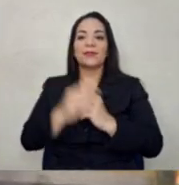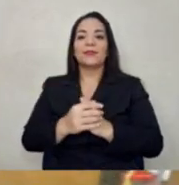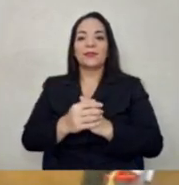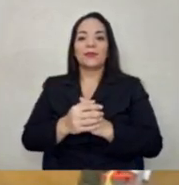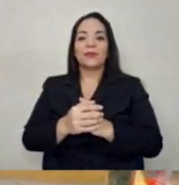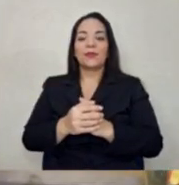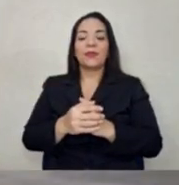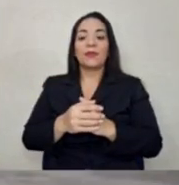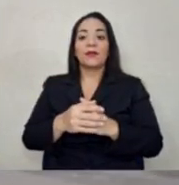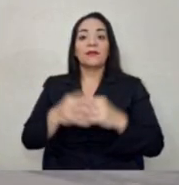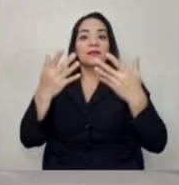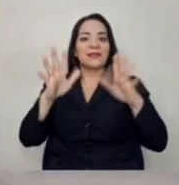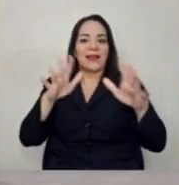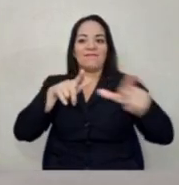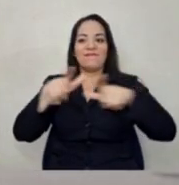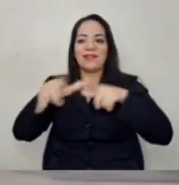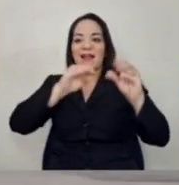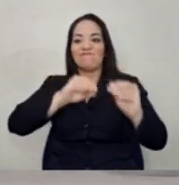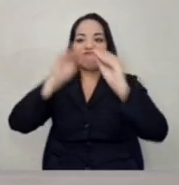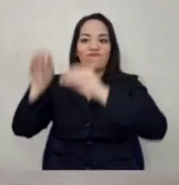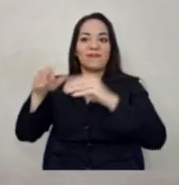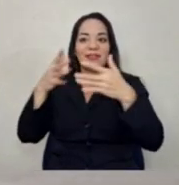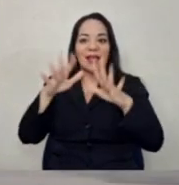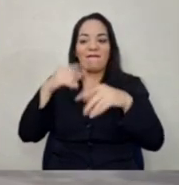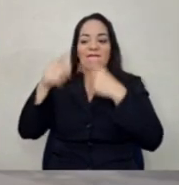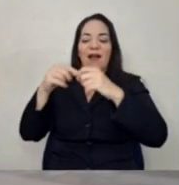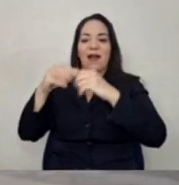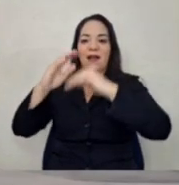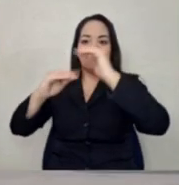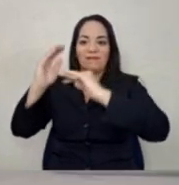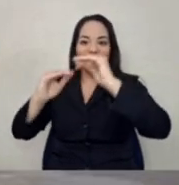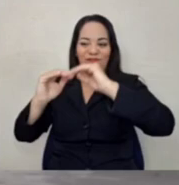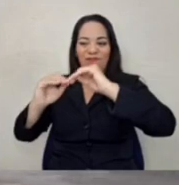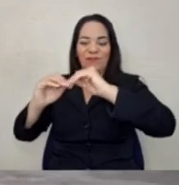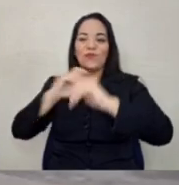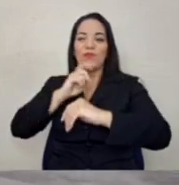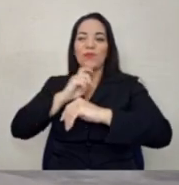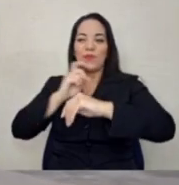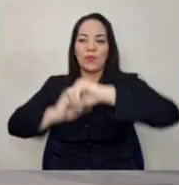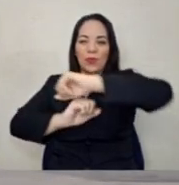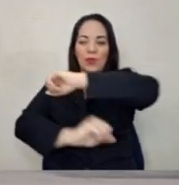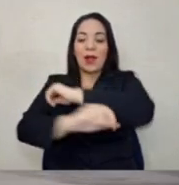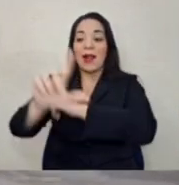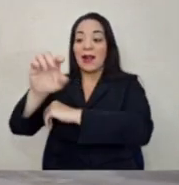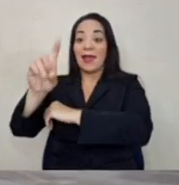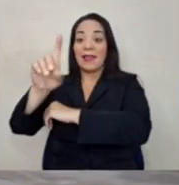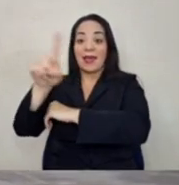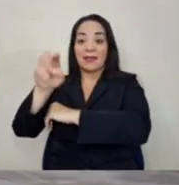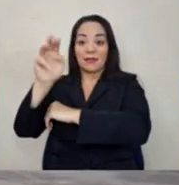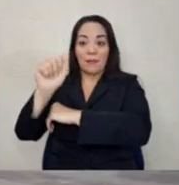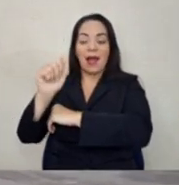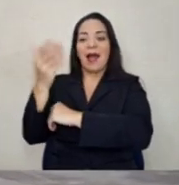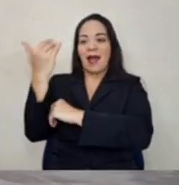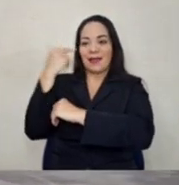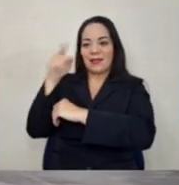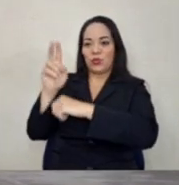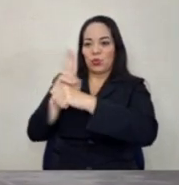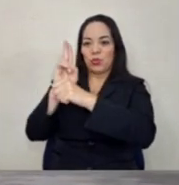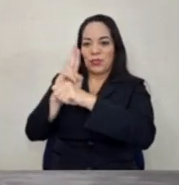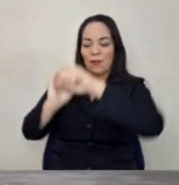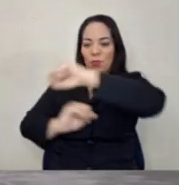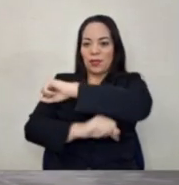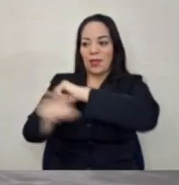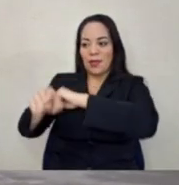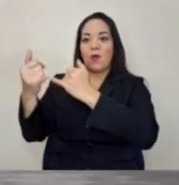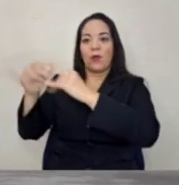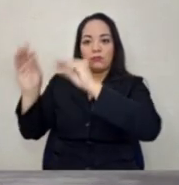trasladamos los puentes modulares que se van a colocar, que eran los puentes modulares que estaban en los Ledesma, o uno de los puentes modulares que estaban en los Ledesma,